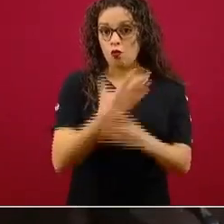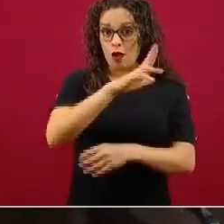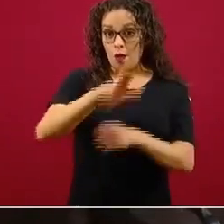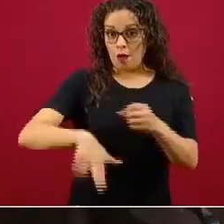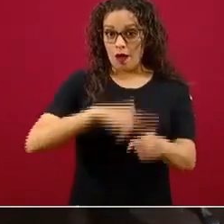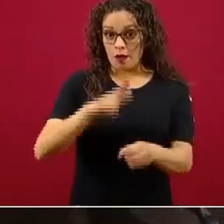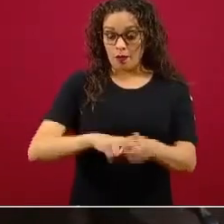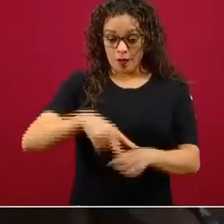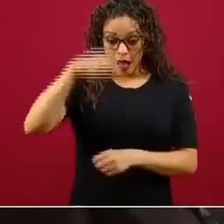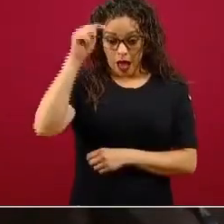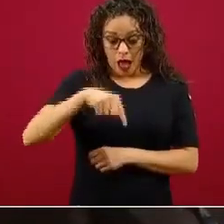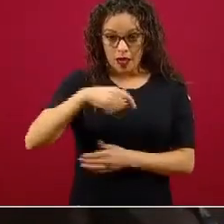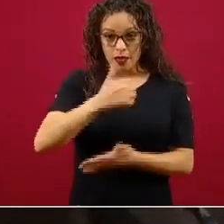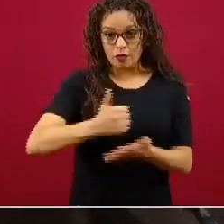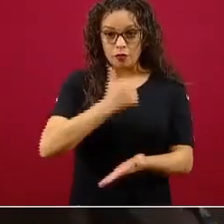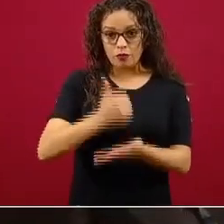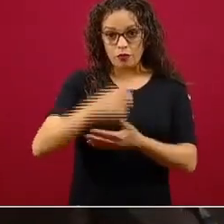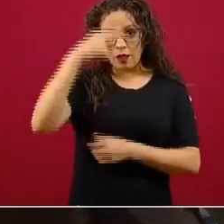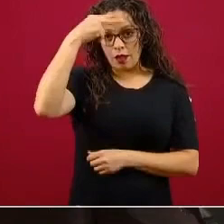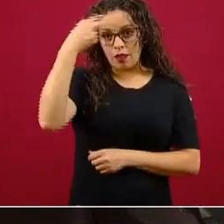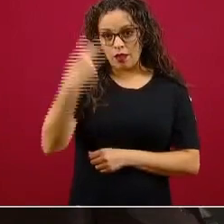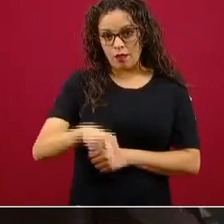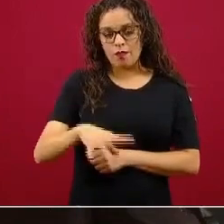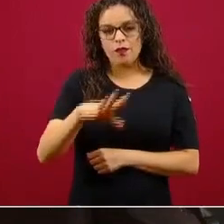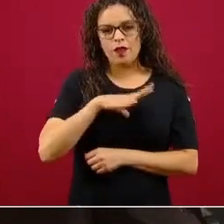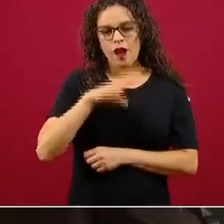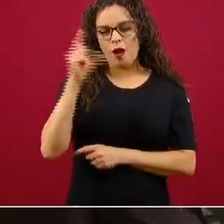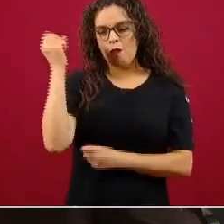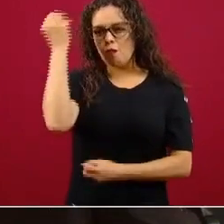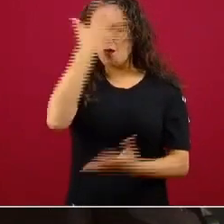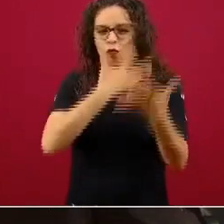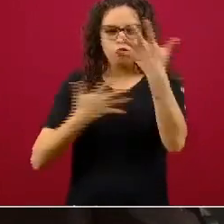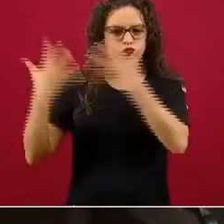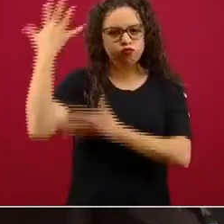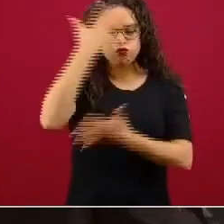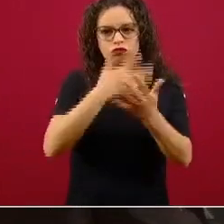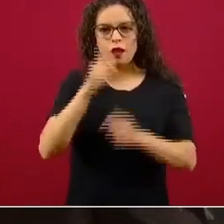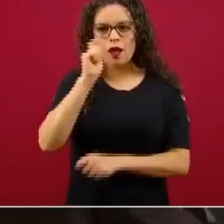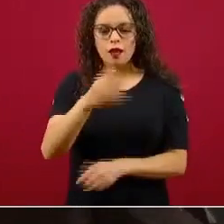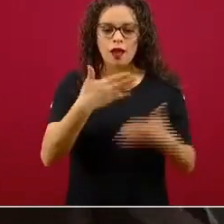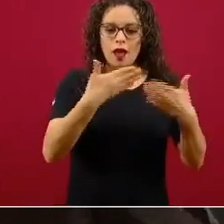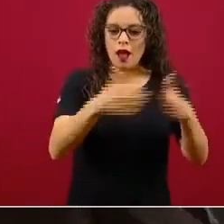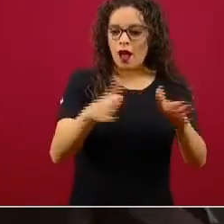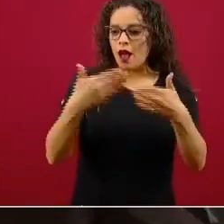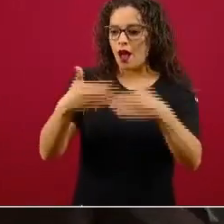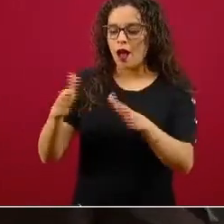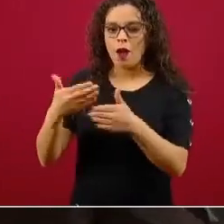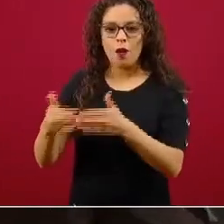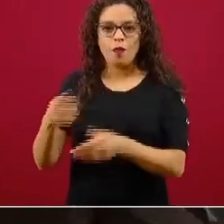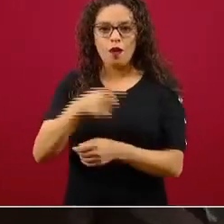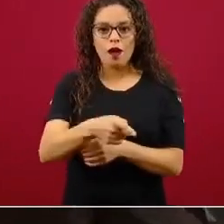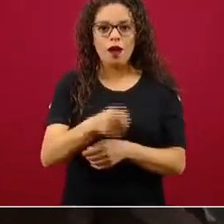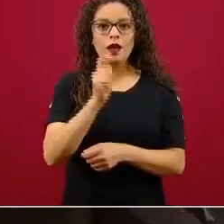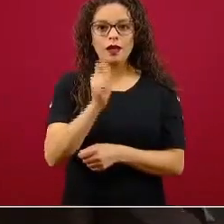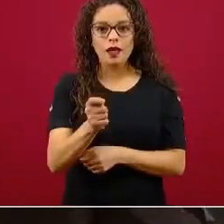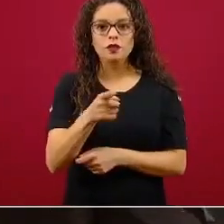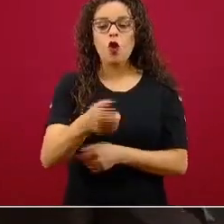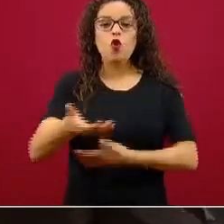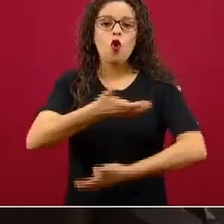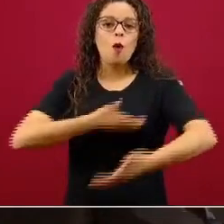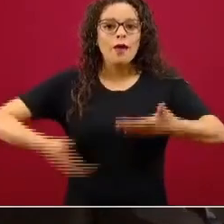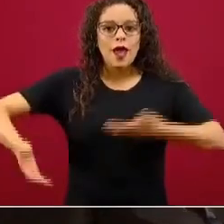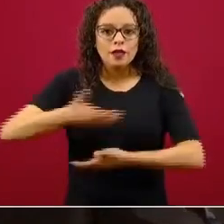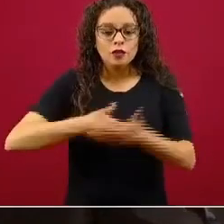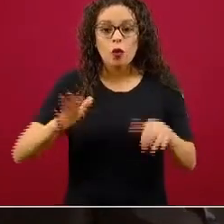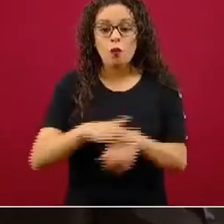serie de confusiones respecto a la apertura de comercios. Hay mucha anarquía porque hay muchos comercios que a lo mejor no les corresponde ya abrir, sin